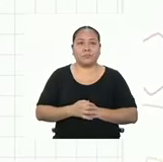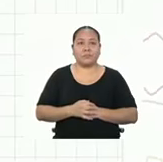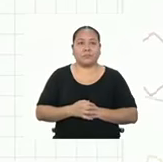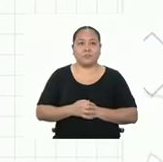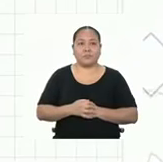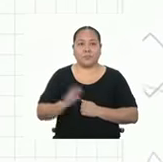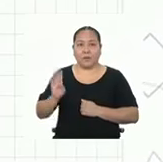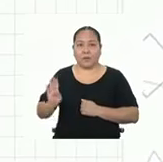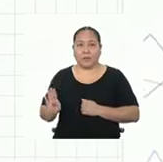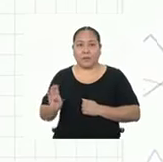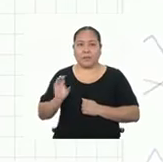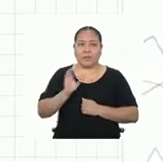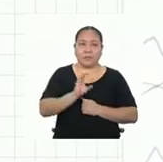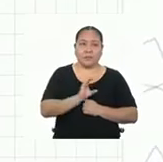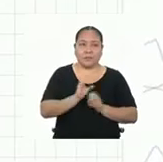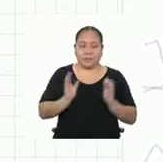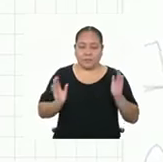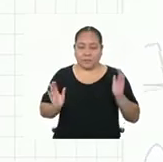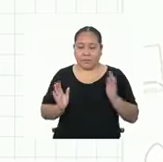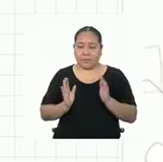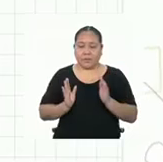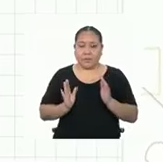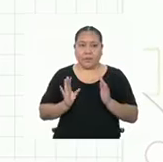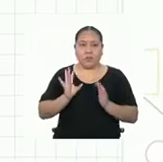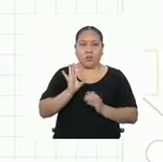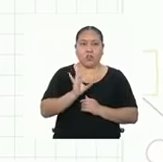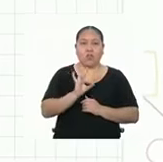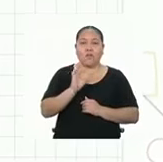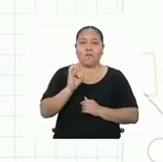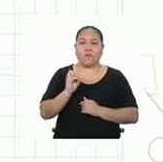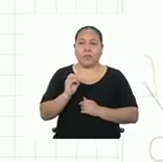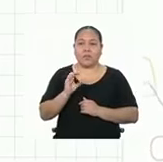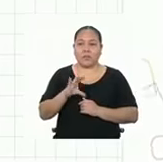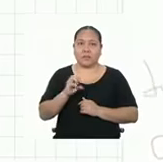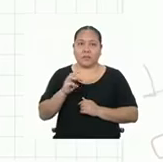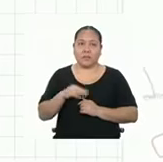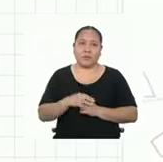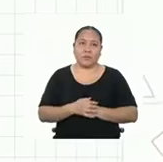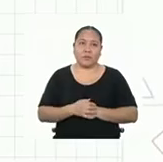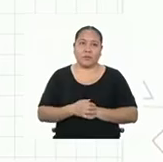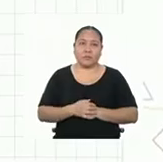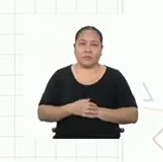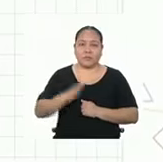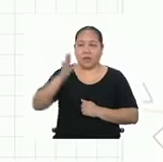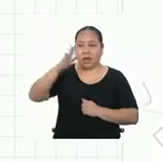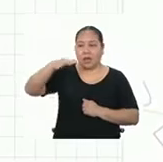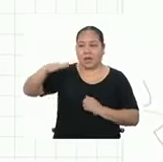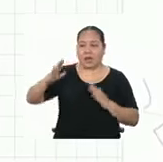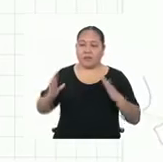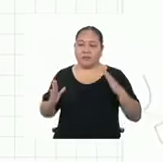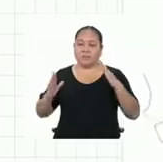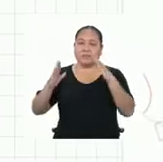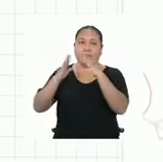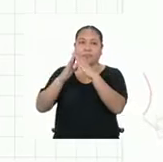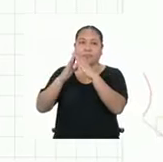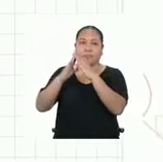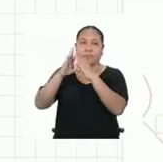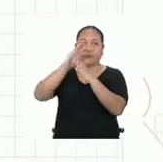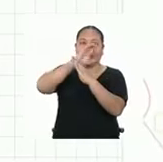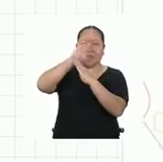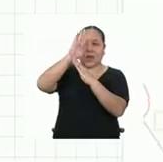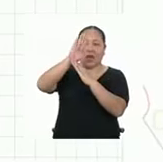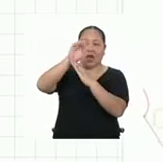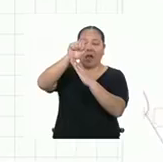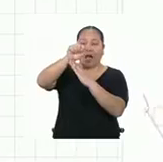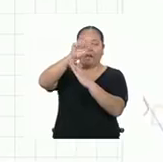segmento BC es un poco más pequeño y mide 90 centímetros El ángulo que se forma entre los segmentos